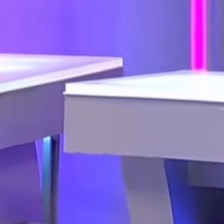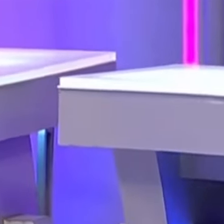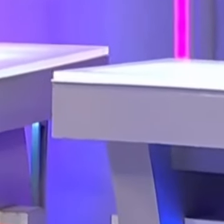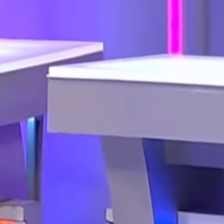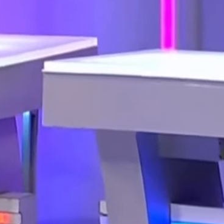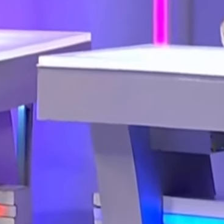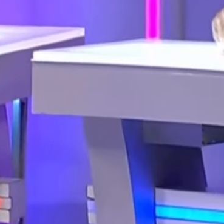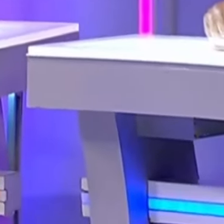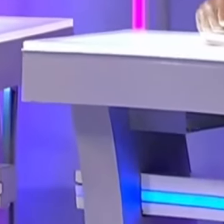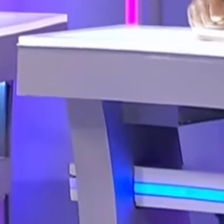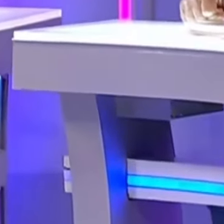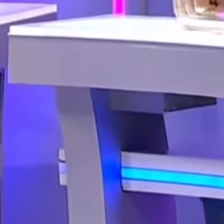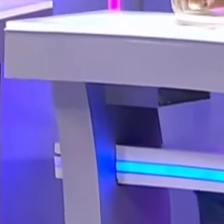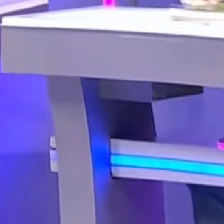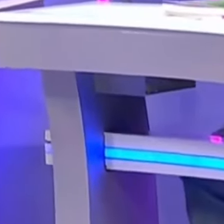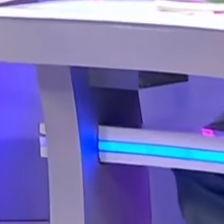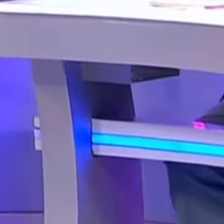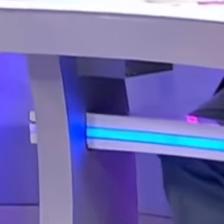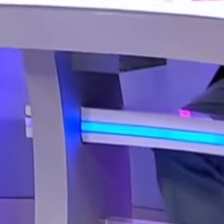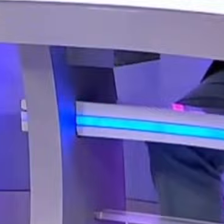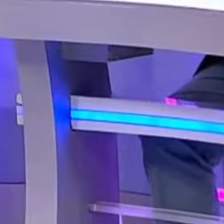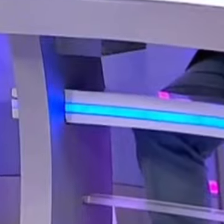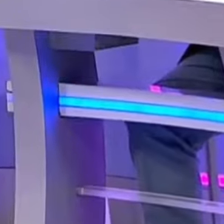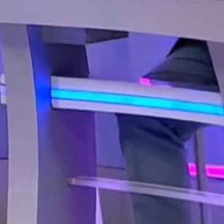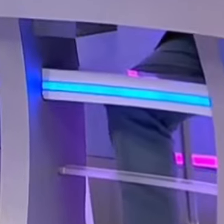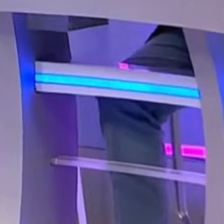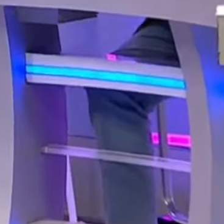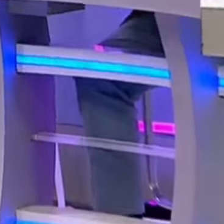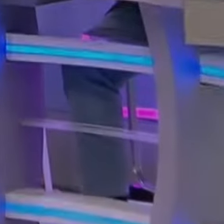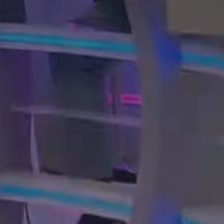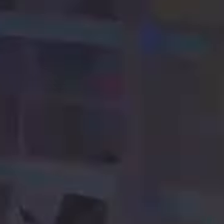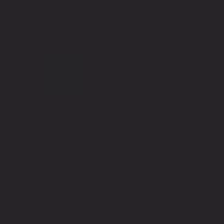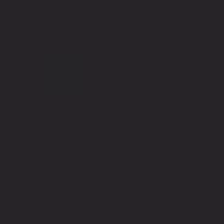ganamos. Todos vamos a ganar. Gracias por haber estado con nosotros. Gracias, Gonzalo. Gracias.